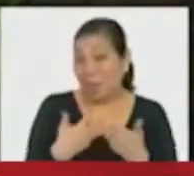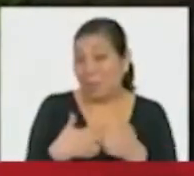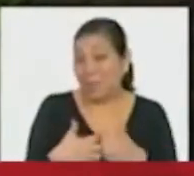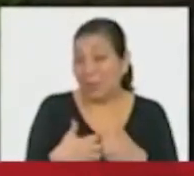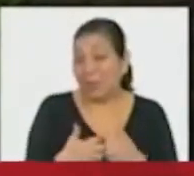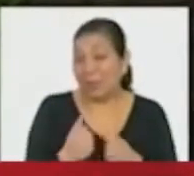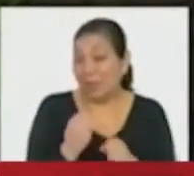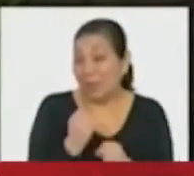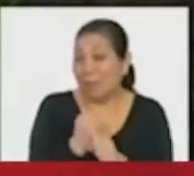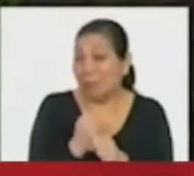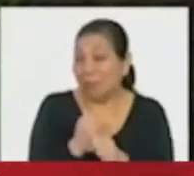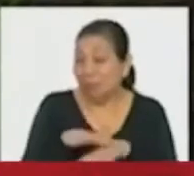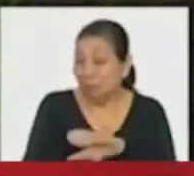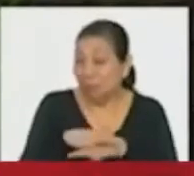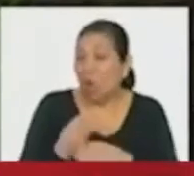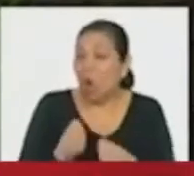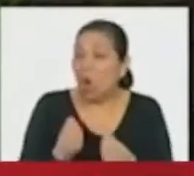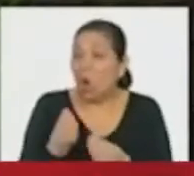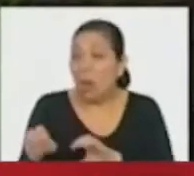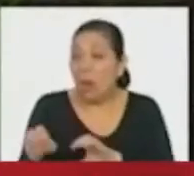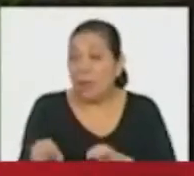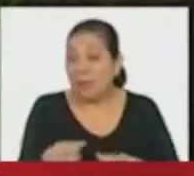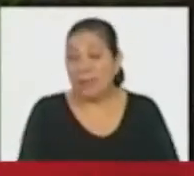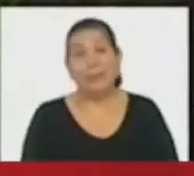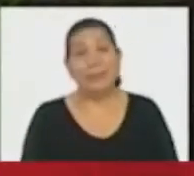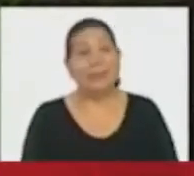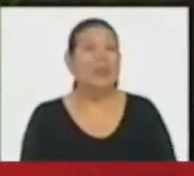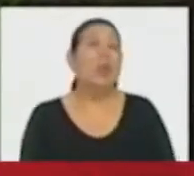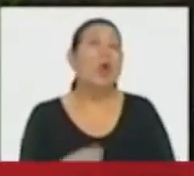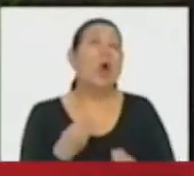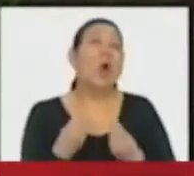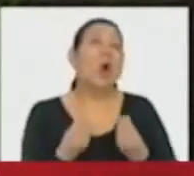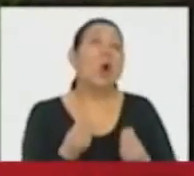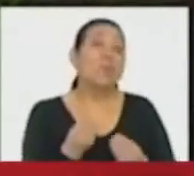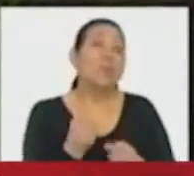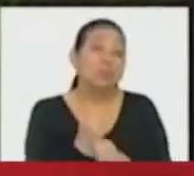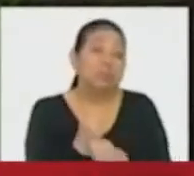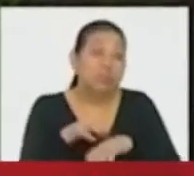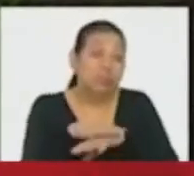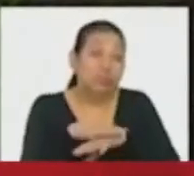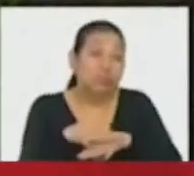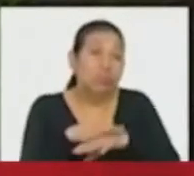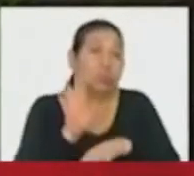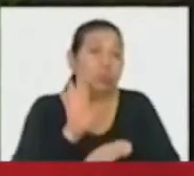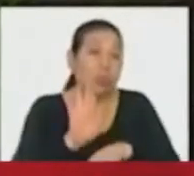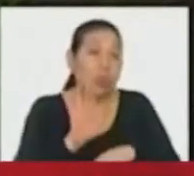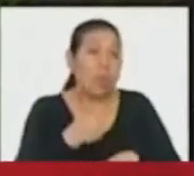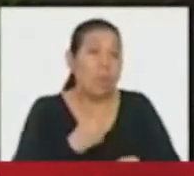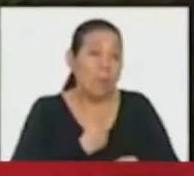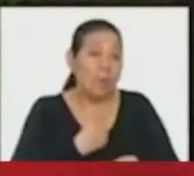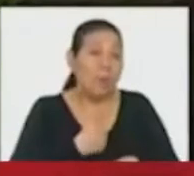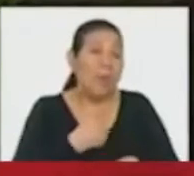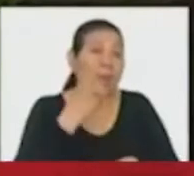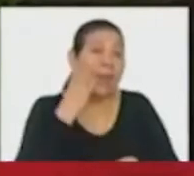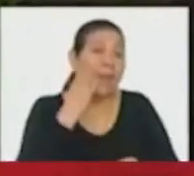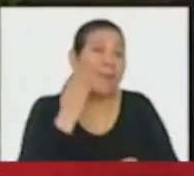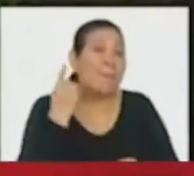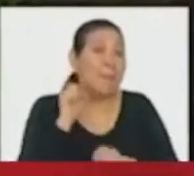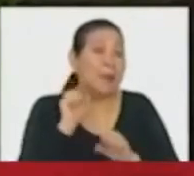está trabajando una alternativa es decir están re trabajando sus propias experiencias